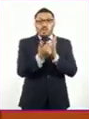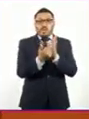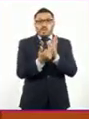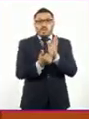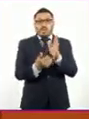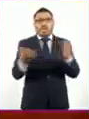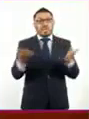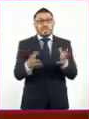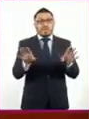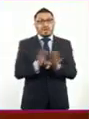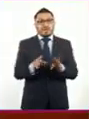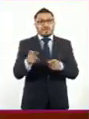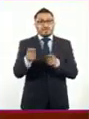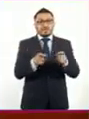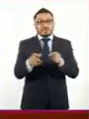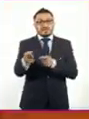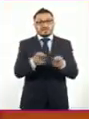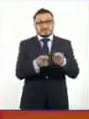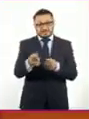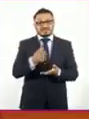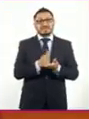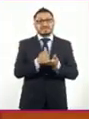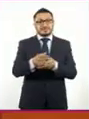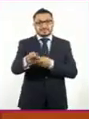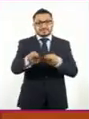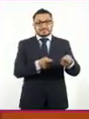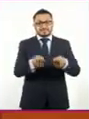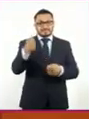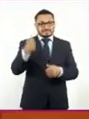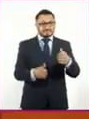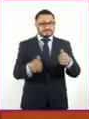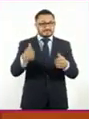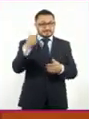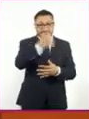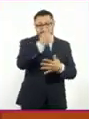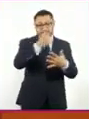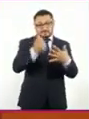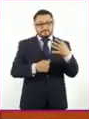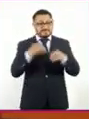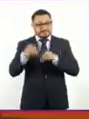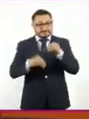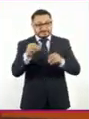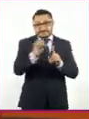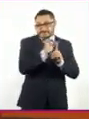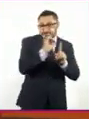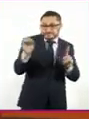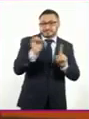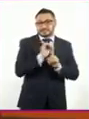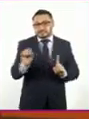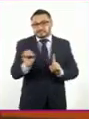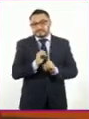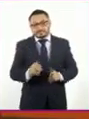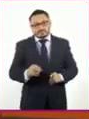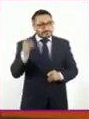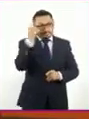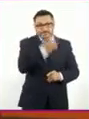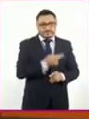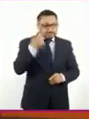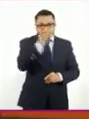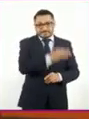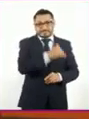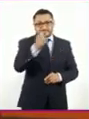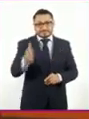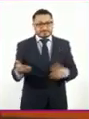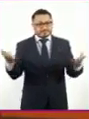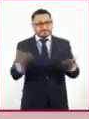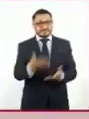llevan a cabo procesos de control que permiten regular cada acción y verificar que cada una se realice en tiempo y